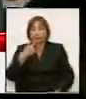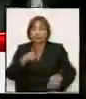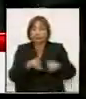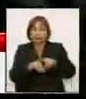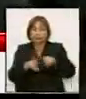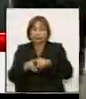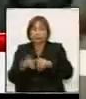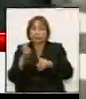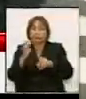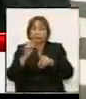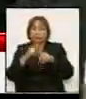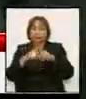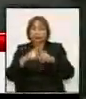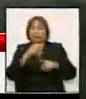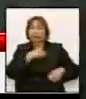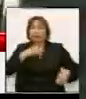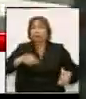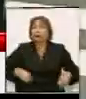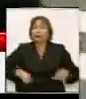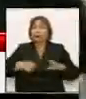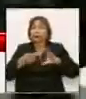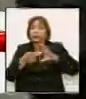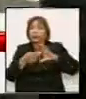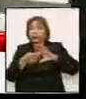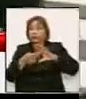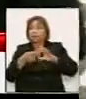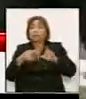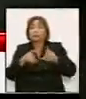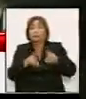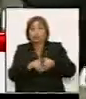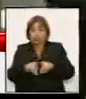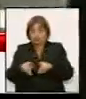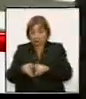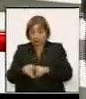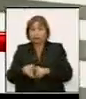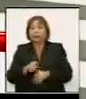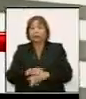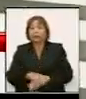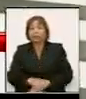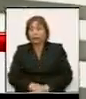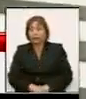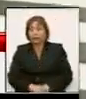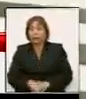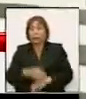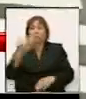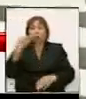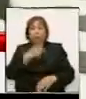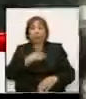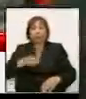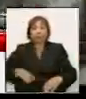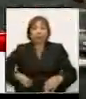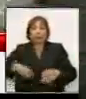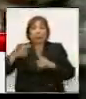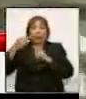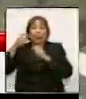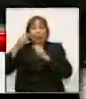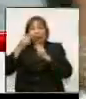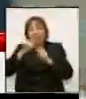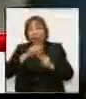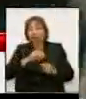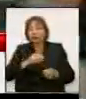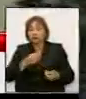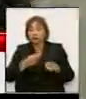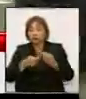ex ministro de Energía y Minas, y también fue ministro de Industria, Turismo, Integración y